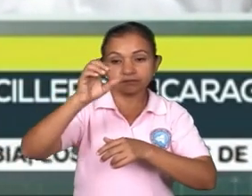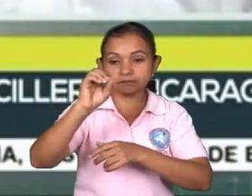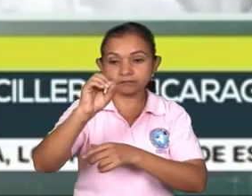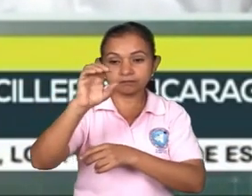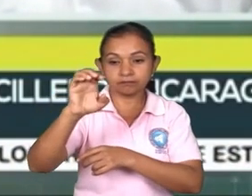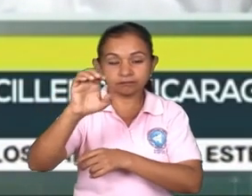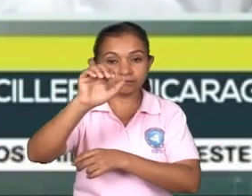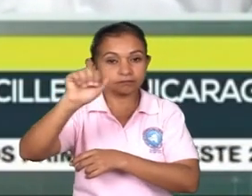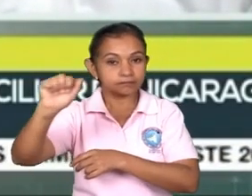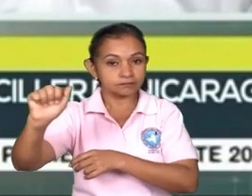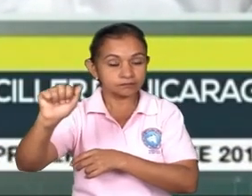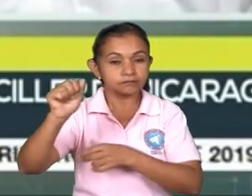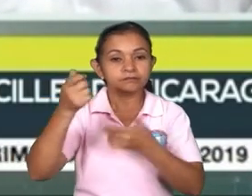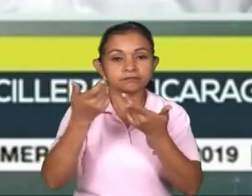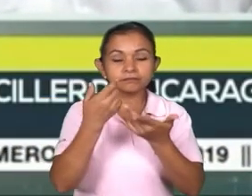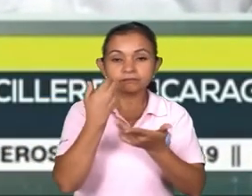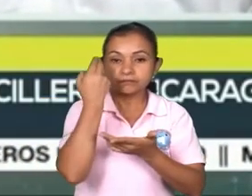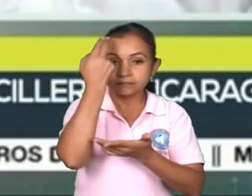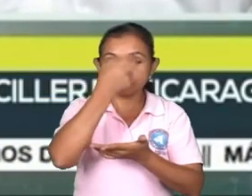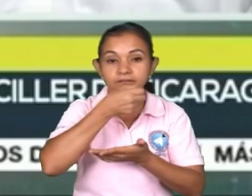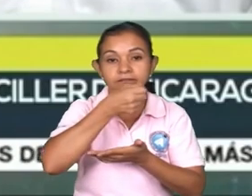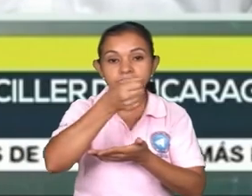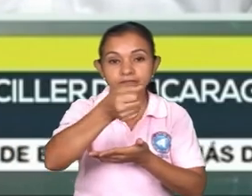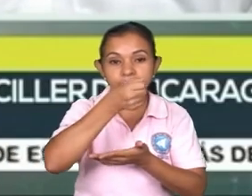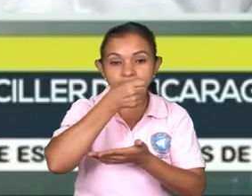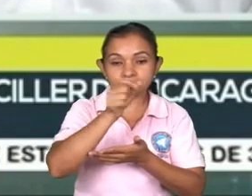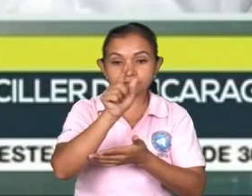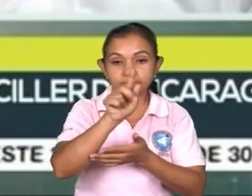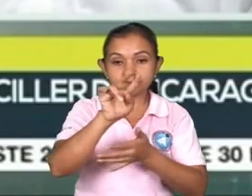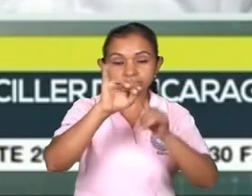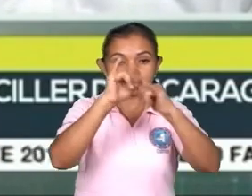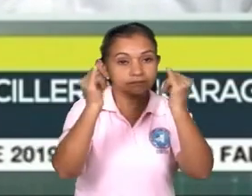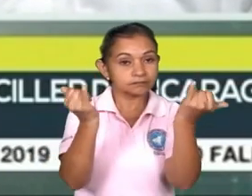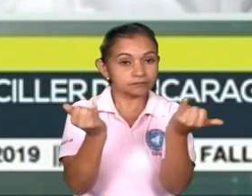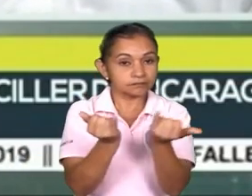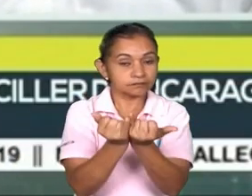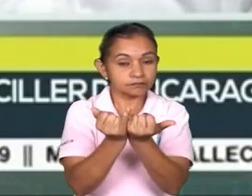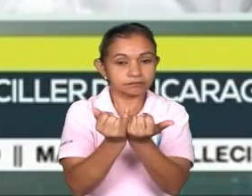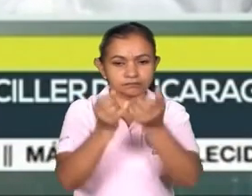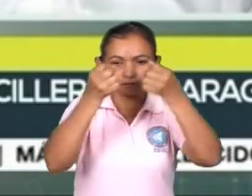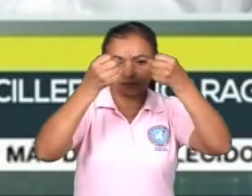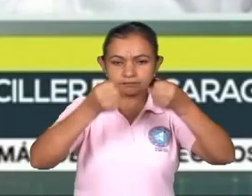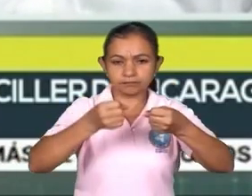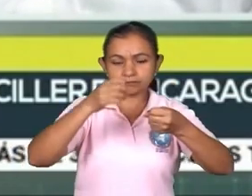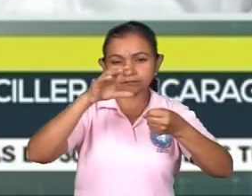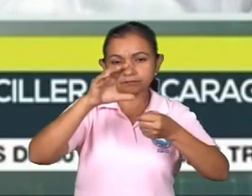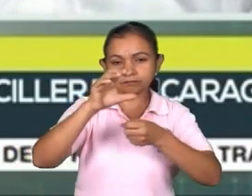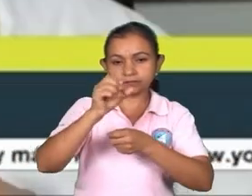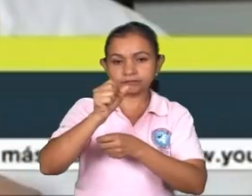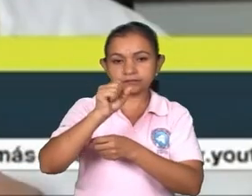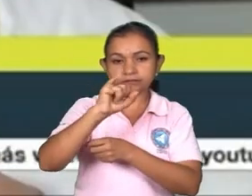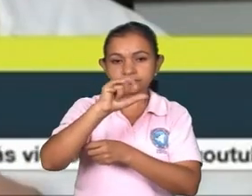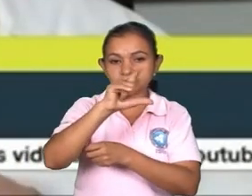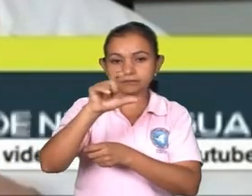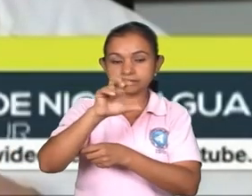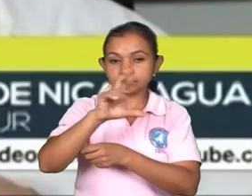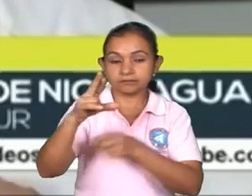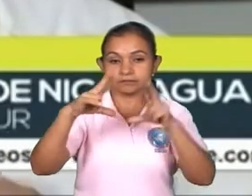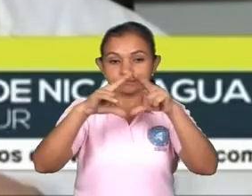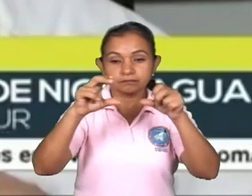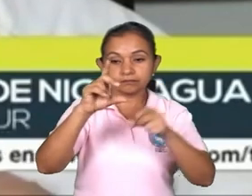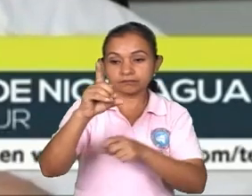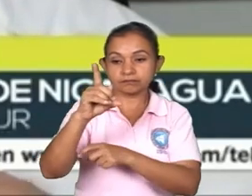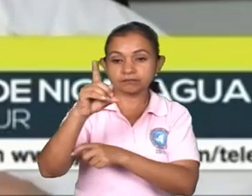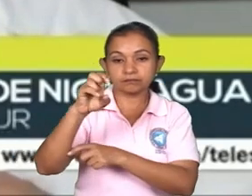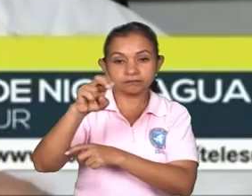OEA. Mediante una entrevista brindada a la cadena de noticias internacionales Telesur, el canciller nicaragüense, compañero Denis Moncada, calificó